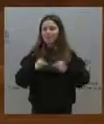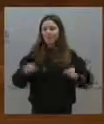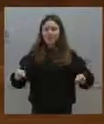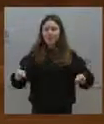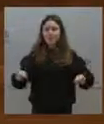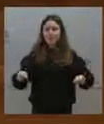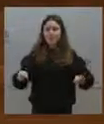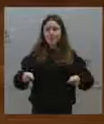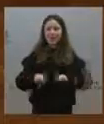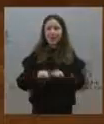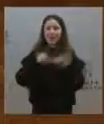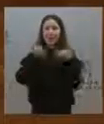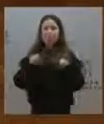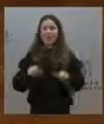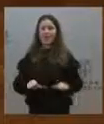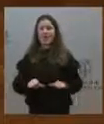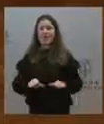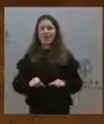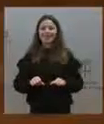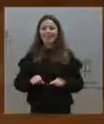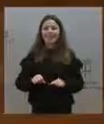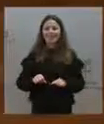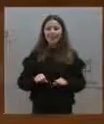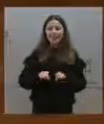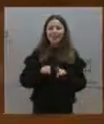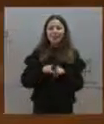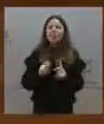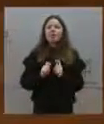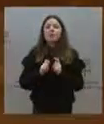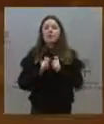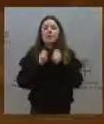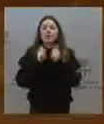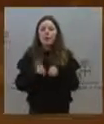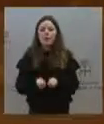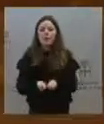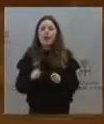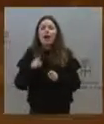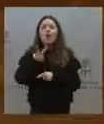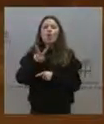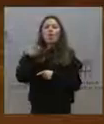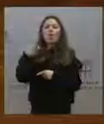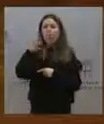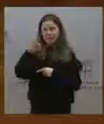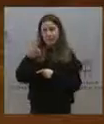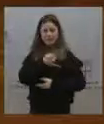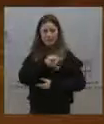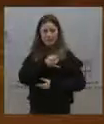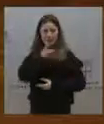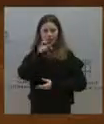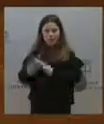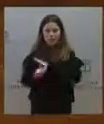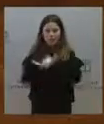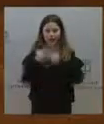Ciudadanos otorgan cientos de miles de euros a UGT, un sindicato condenado por fraude en subvenciones públicas para cursos de formación,